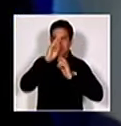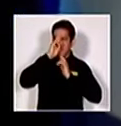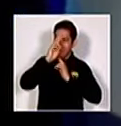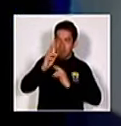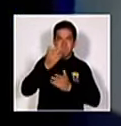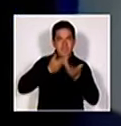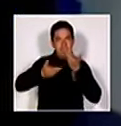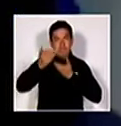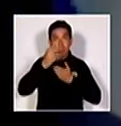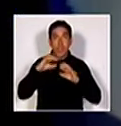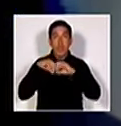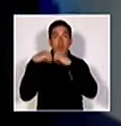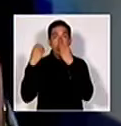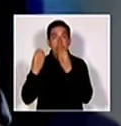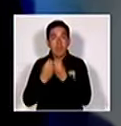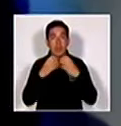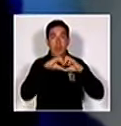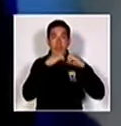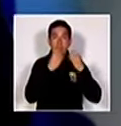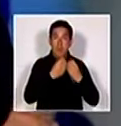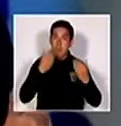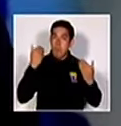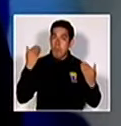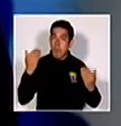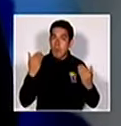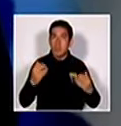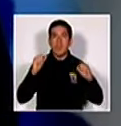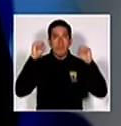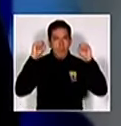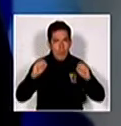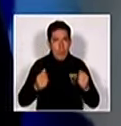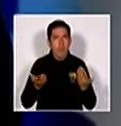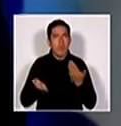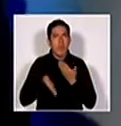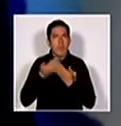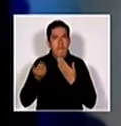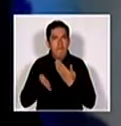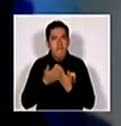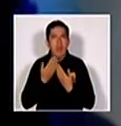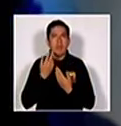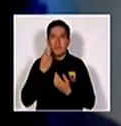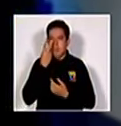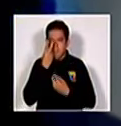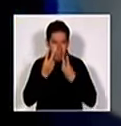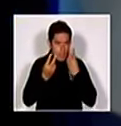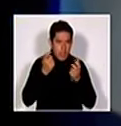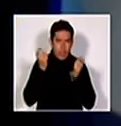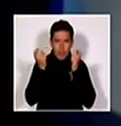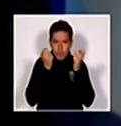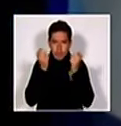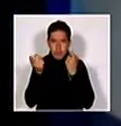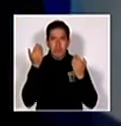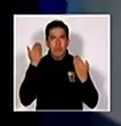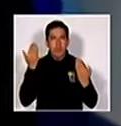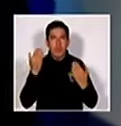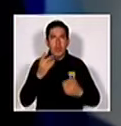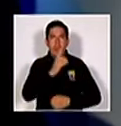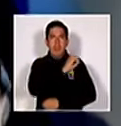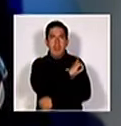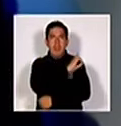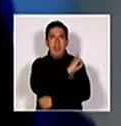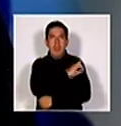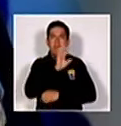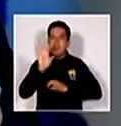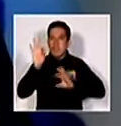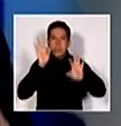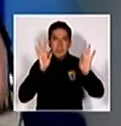Las organizaciones políticas han tenido todas las facilidades para realizar el control político mediante sus delegados